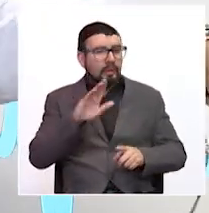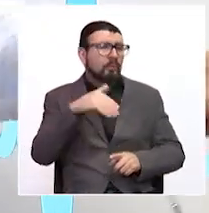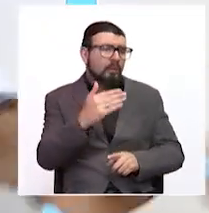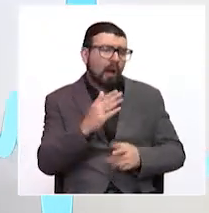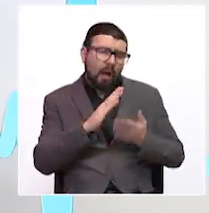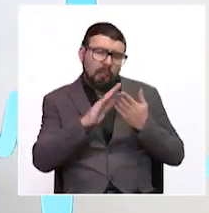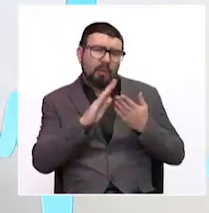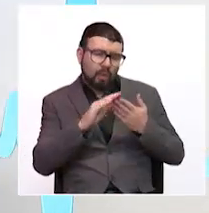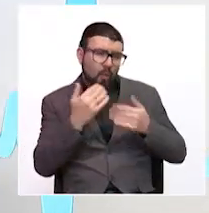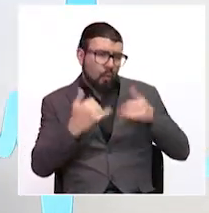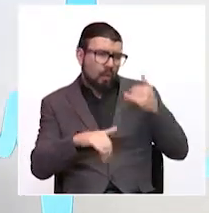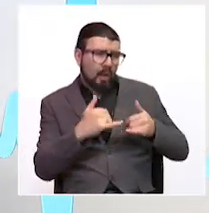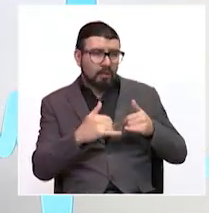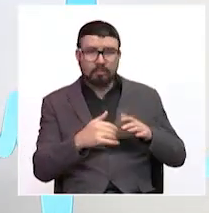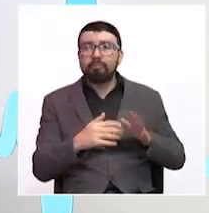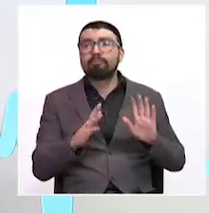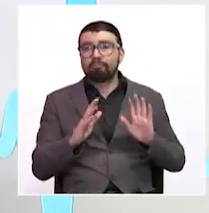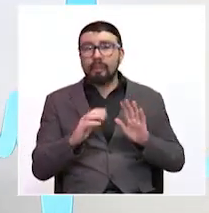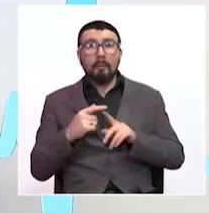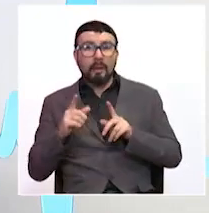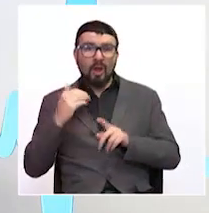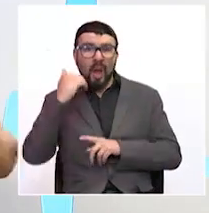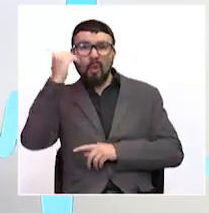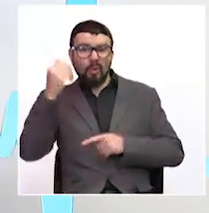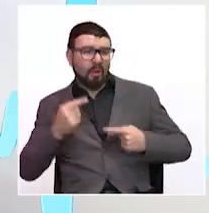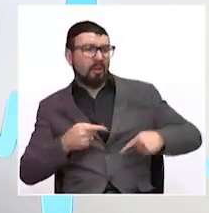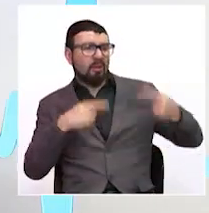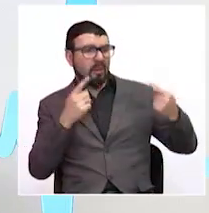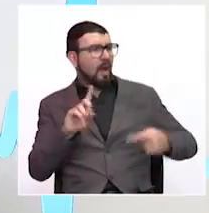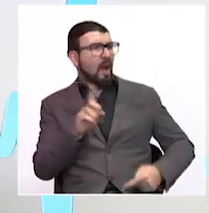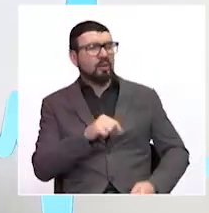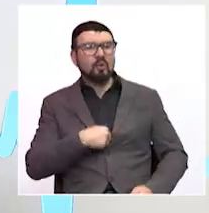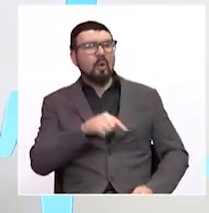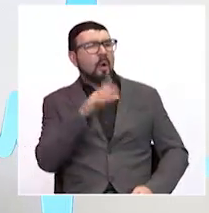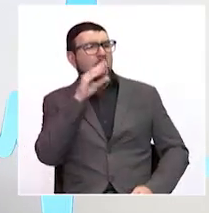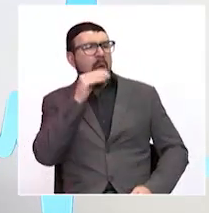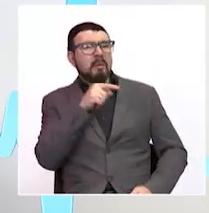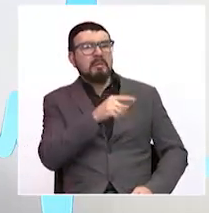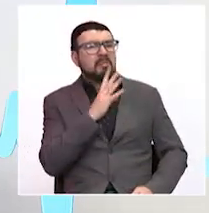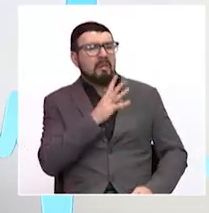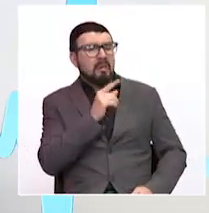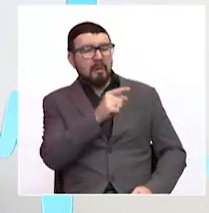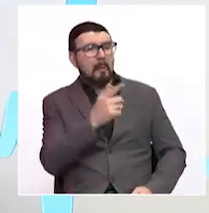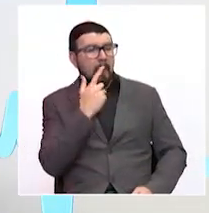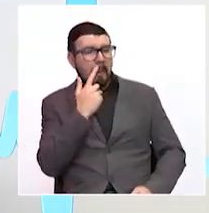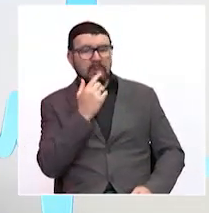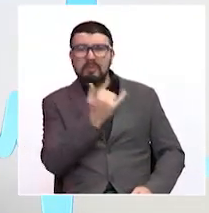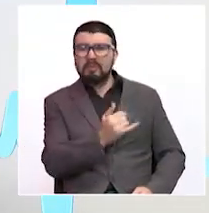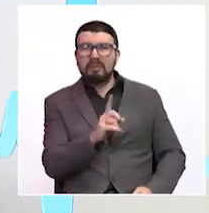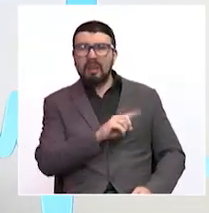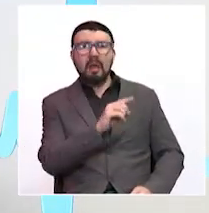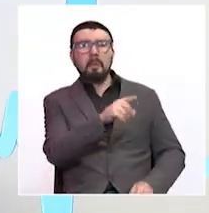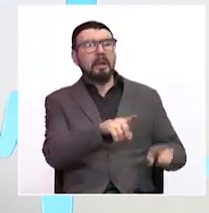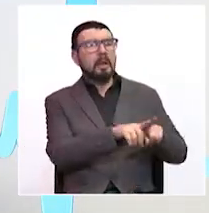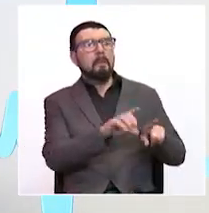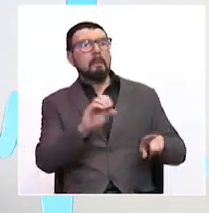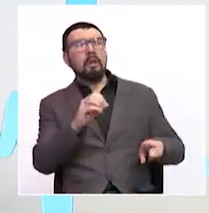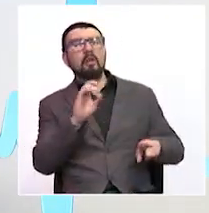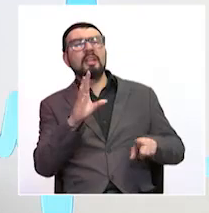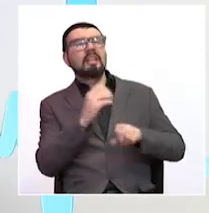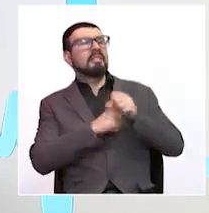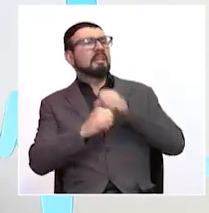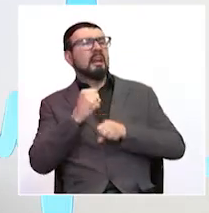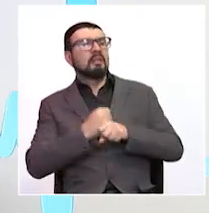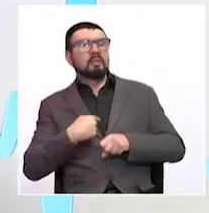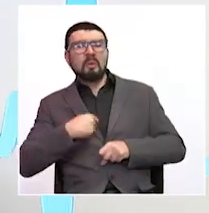pero el adulto es ese y fue tantas yo no lo quiero ver no le hablo a mi papá no lo hablo de mi mamá con mi hermano números de 15 años y nos